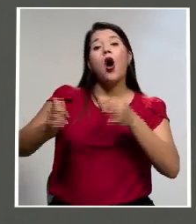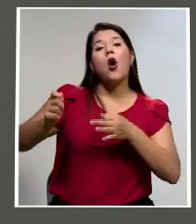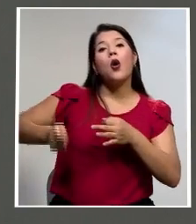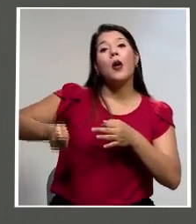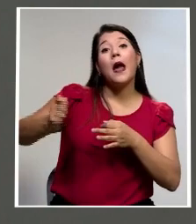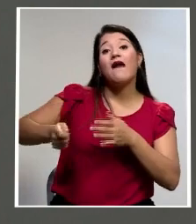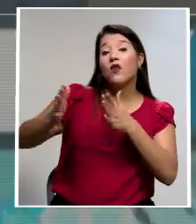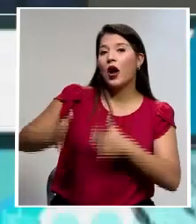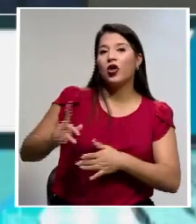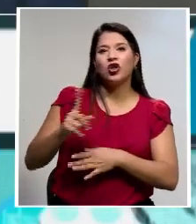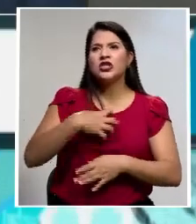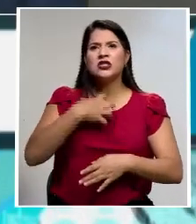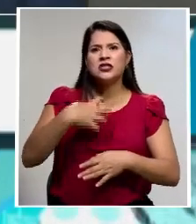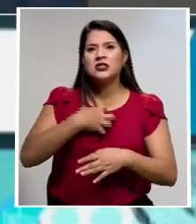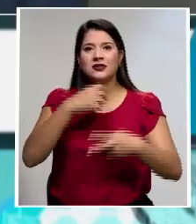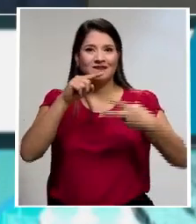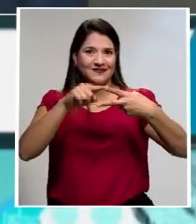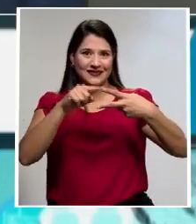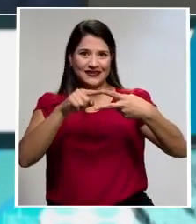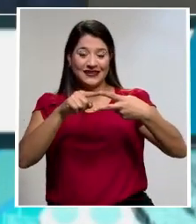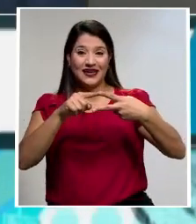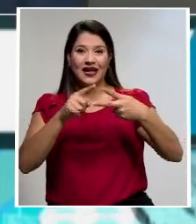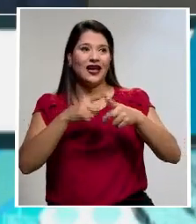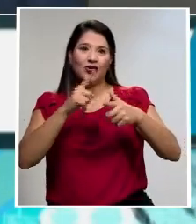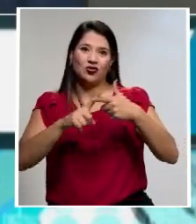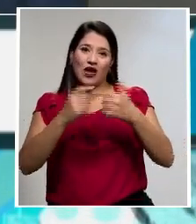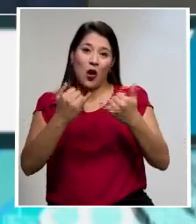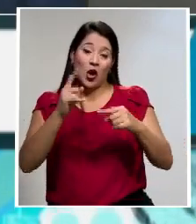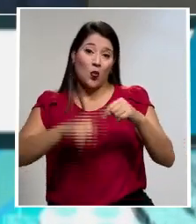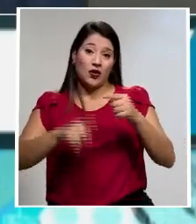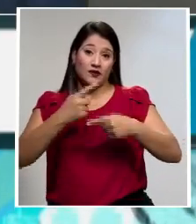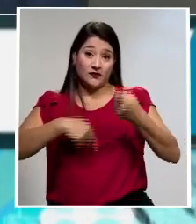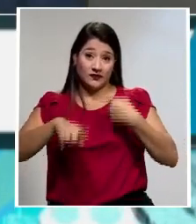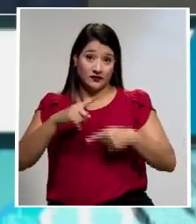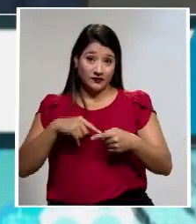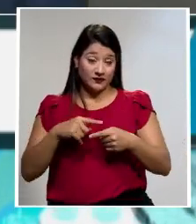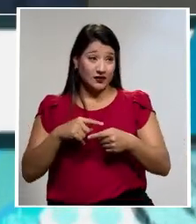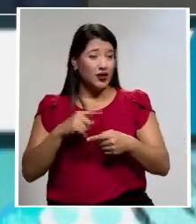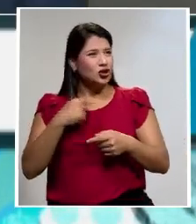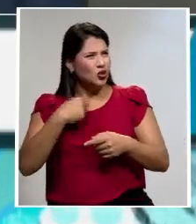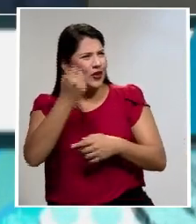penitenciarios. Podían haber incluso pedido el uso de tobilleras, entiendo.